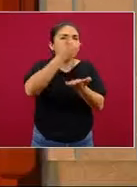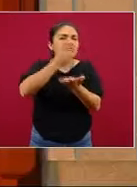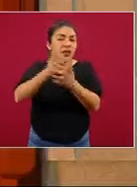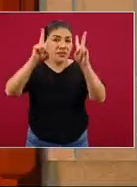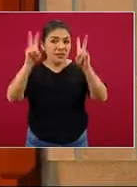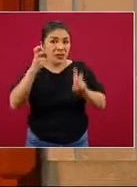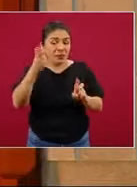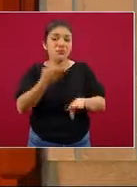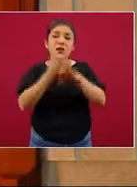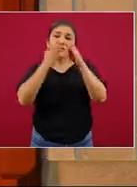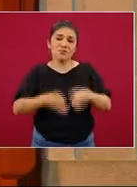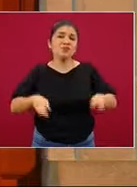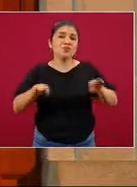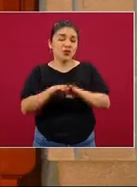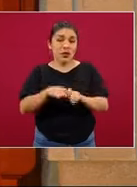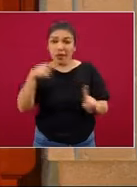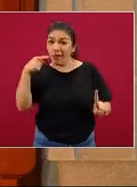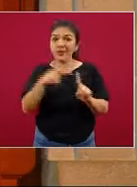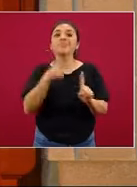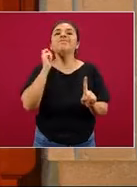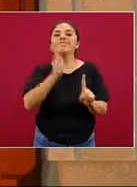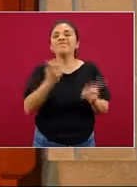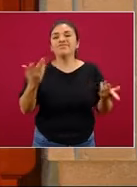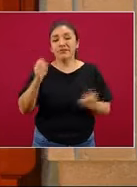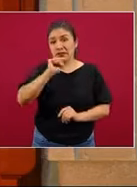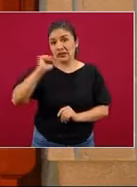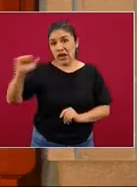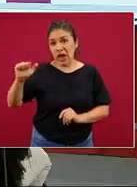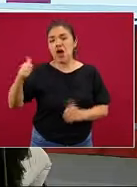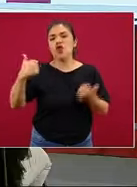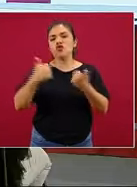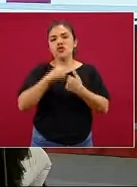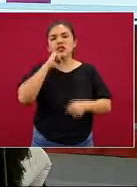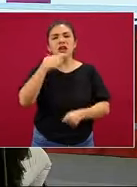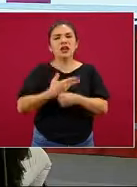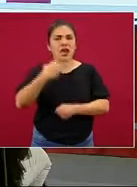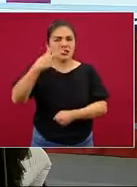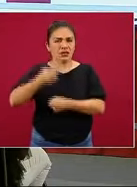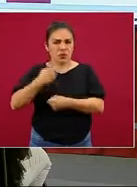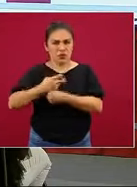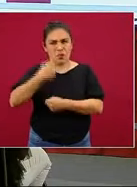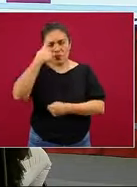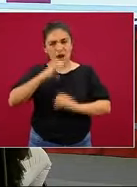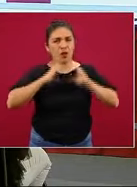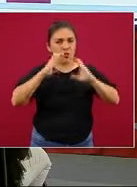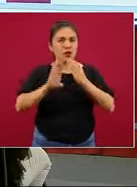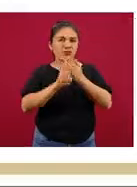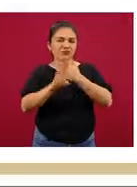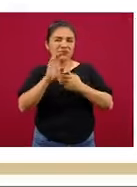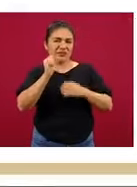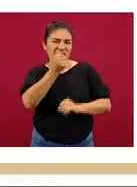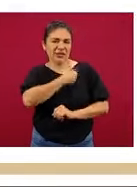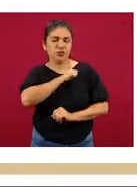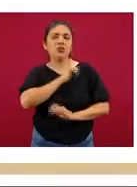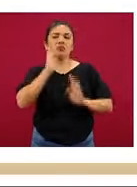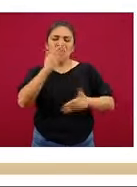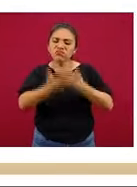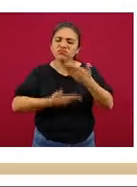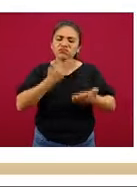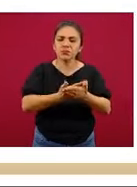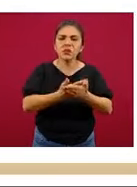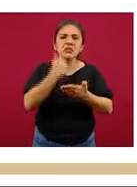tema prioritario. Ante ello, la Secretaría de Salud y la Subsecretaría de Prevención y Promoción de la Salud hizo la propuesta de